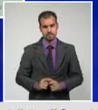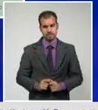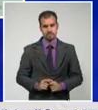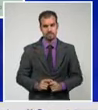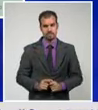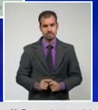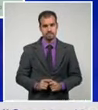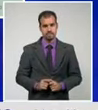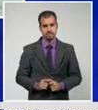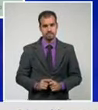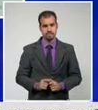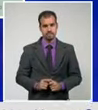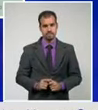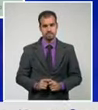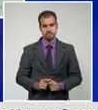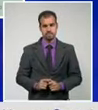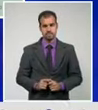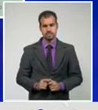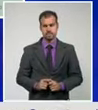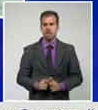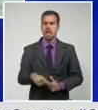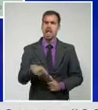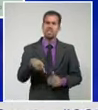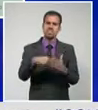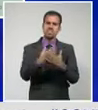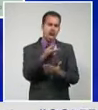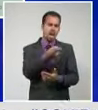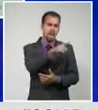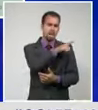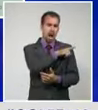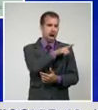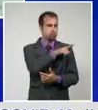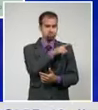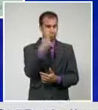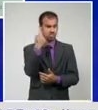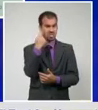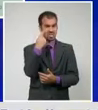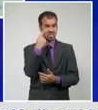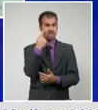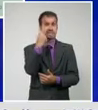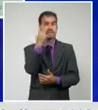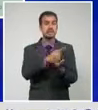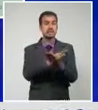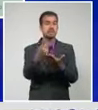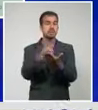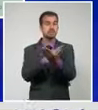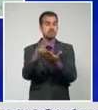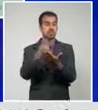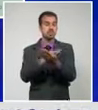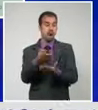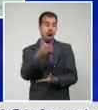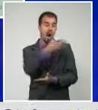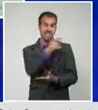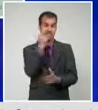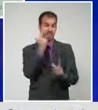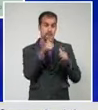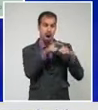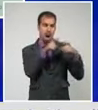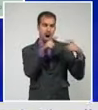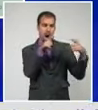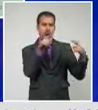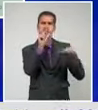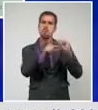no solo en comparación con el día anterior, sino en comparación con el número de casos que había venido presentando